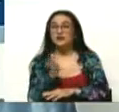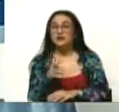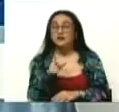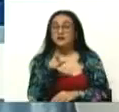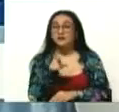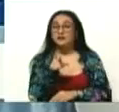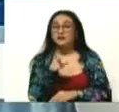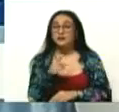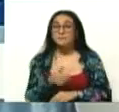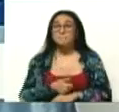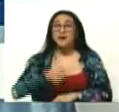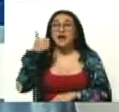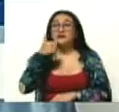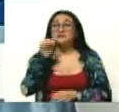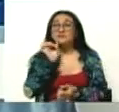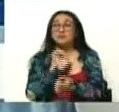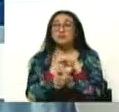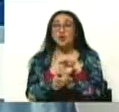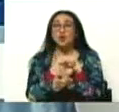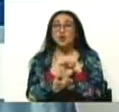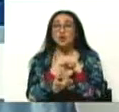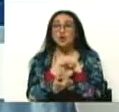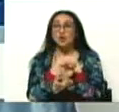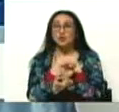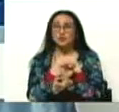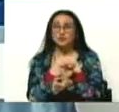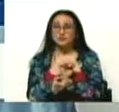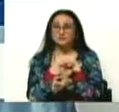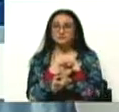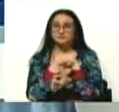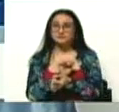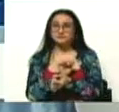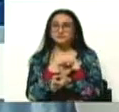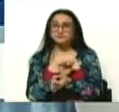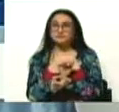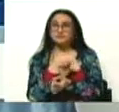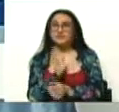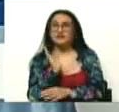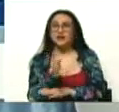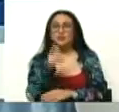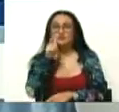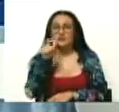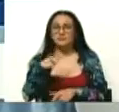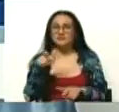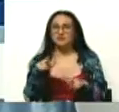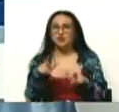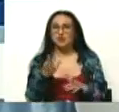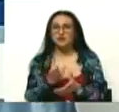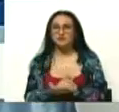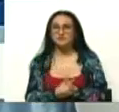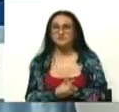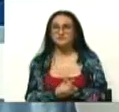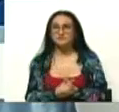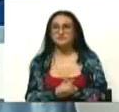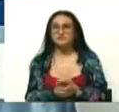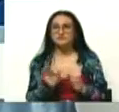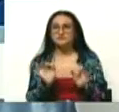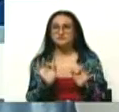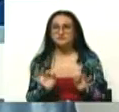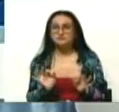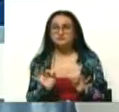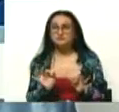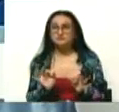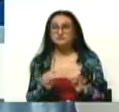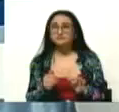límite máximo de la pena atribuida al delito por el que se acusa al presunto victimario, es decir, lograr